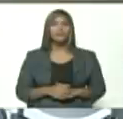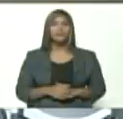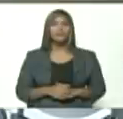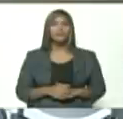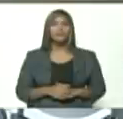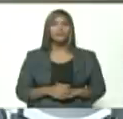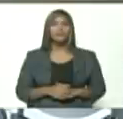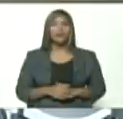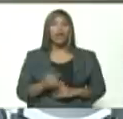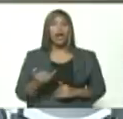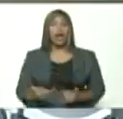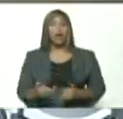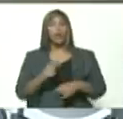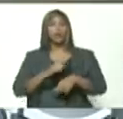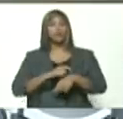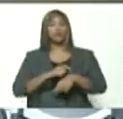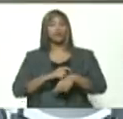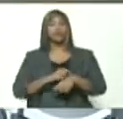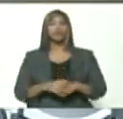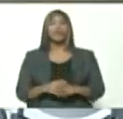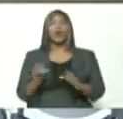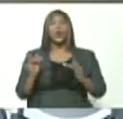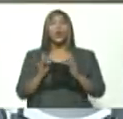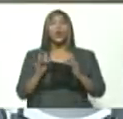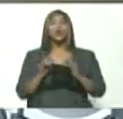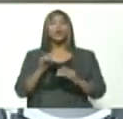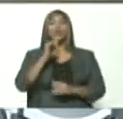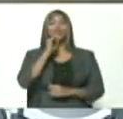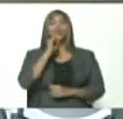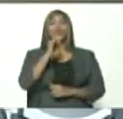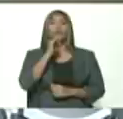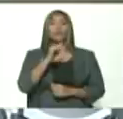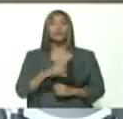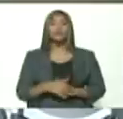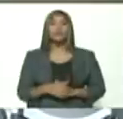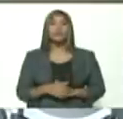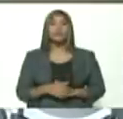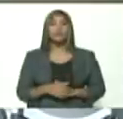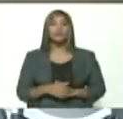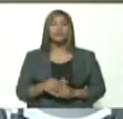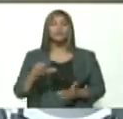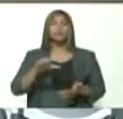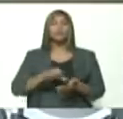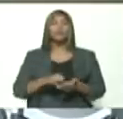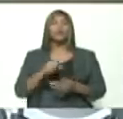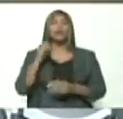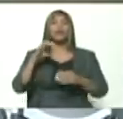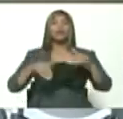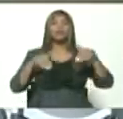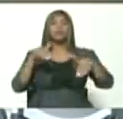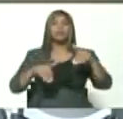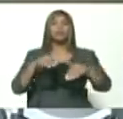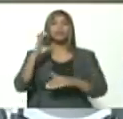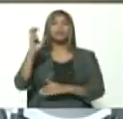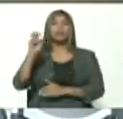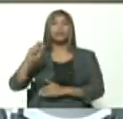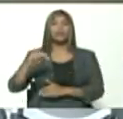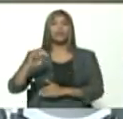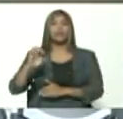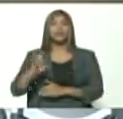Así es, a esta hora establecemos el contacto informativo desde la sede del Consejo Nacional